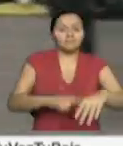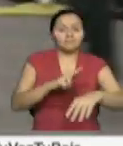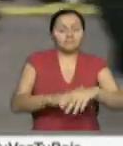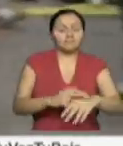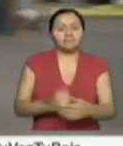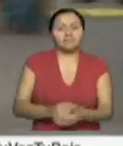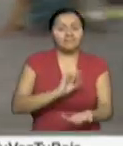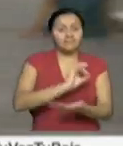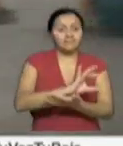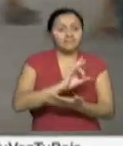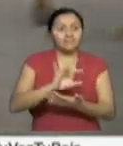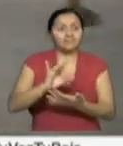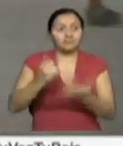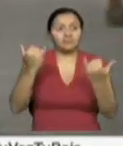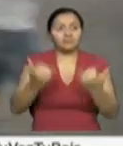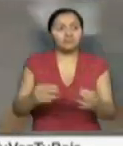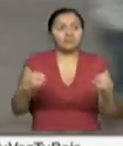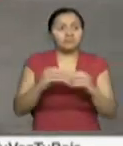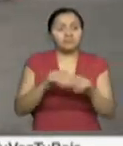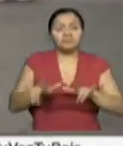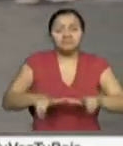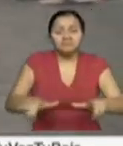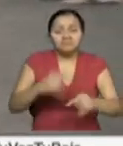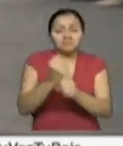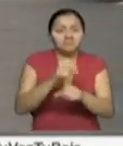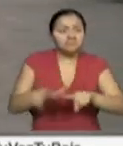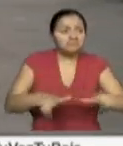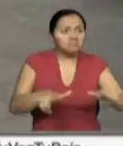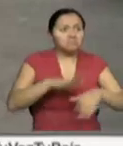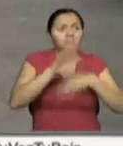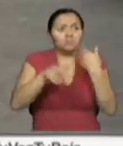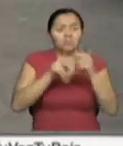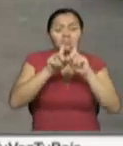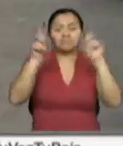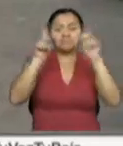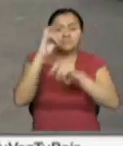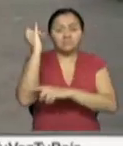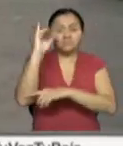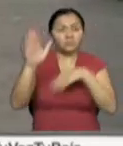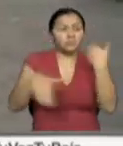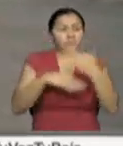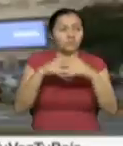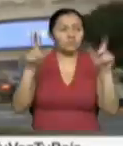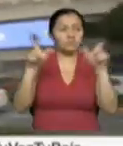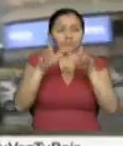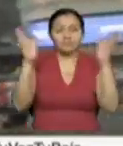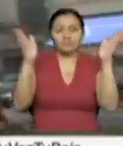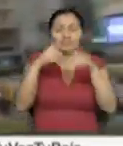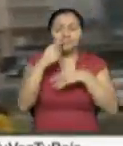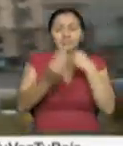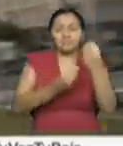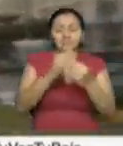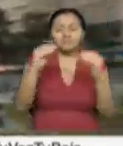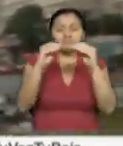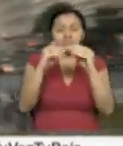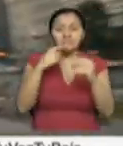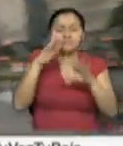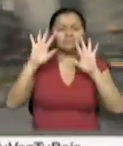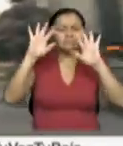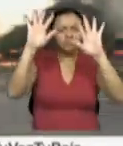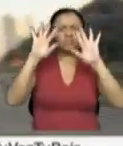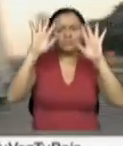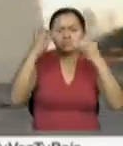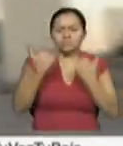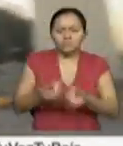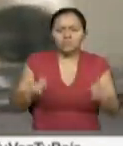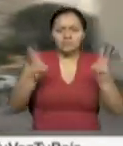los despidos ha crecido la informalidad y también ahora reclaman los empresarios industriales, pequeños y medianos, quienes también salieron a protestar en las